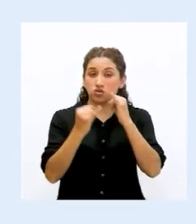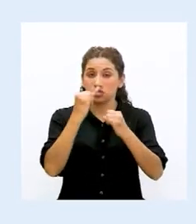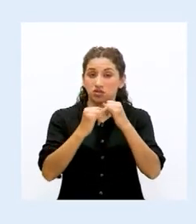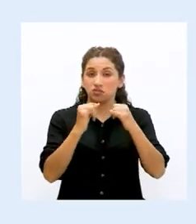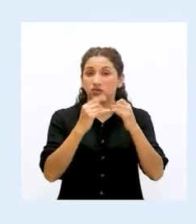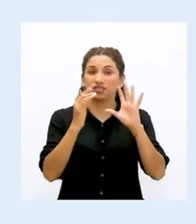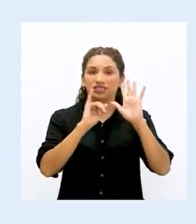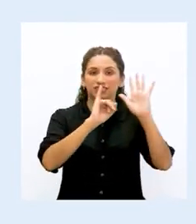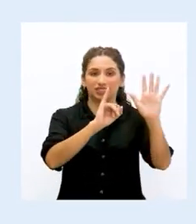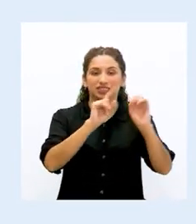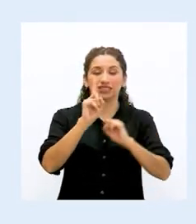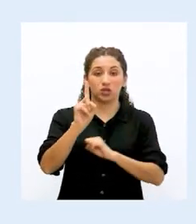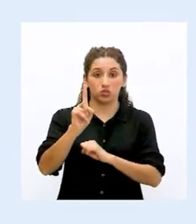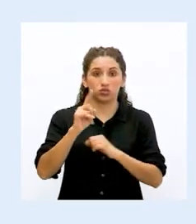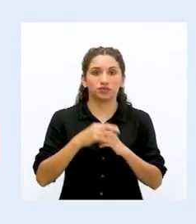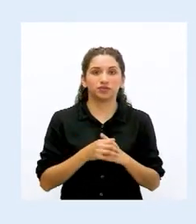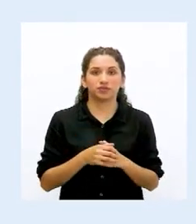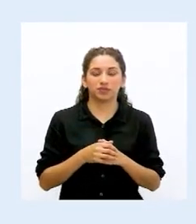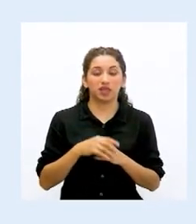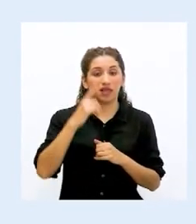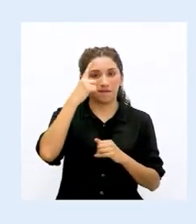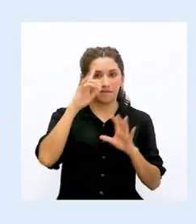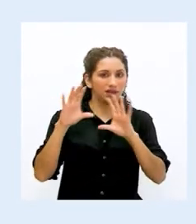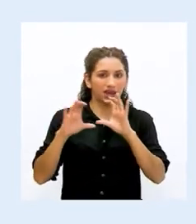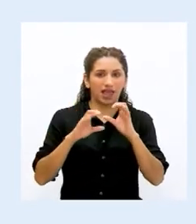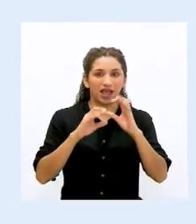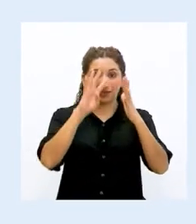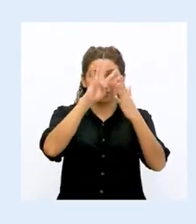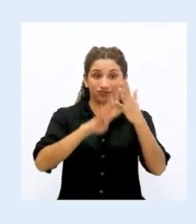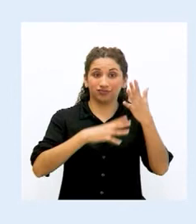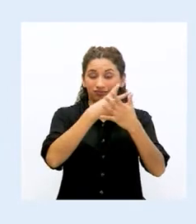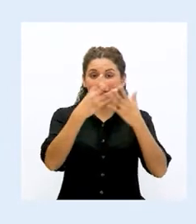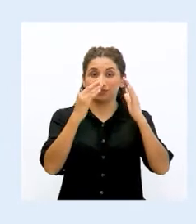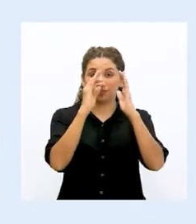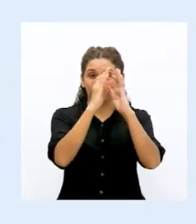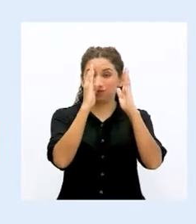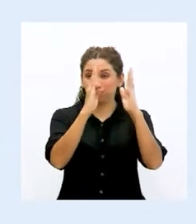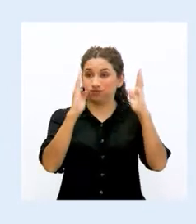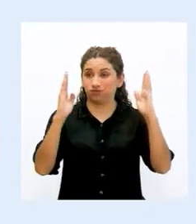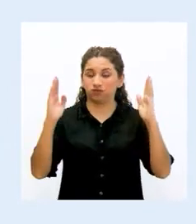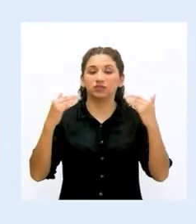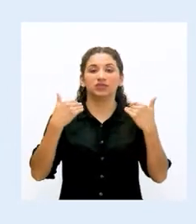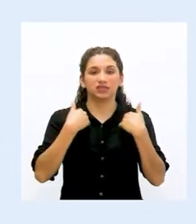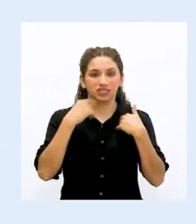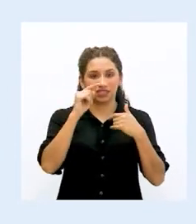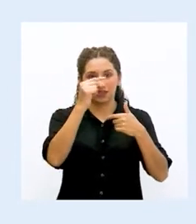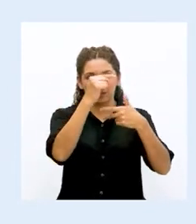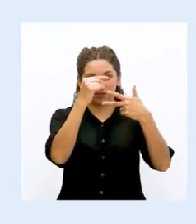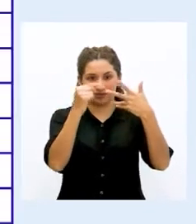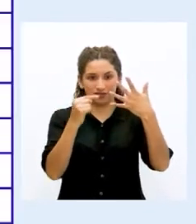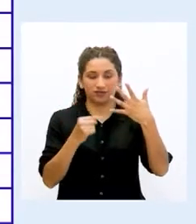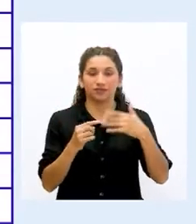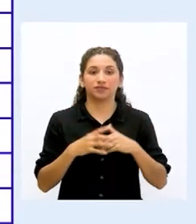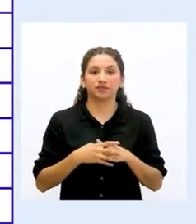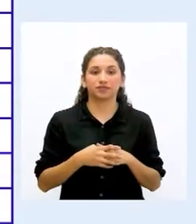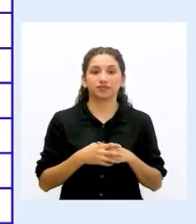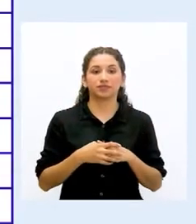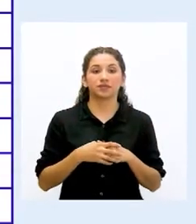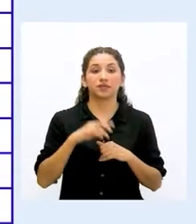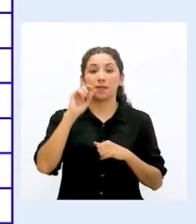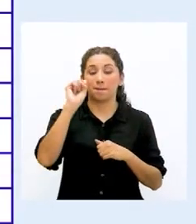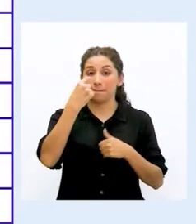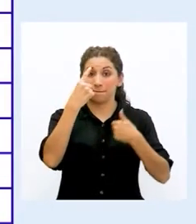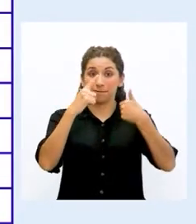es 61. Para elaborar la tabla de frecuencia, seguiremos los siguientes pasos. Para el